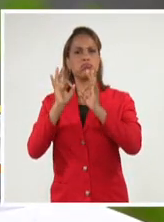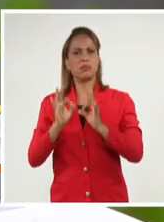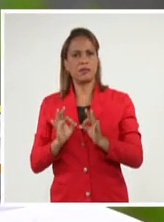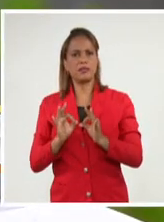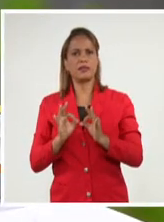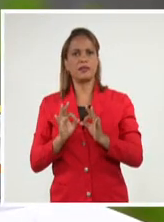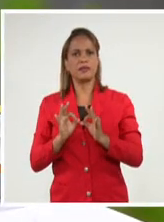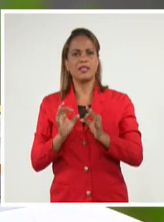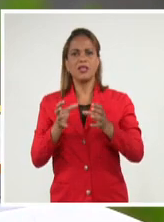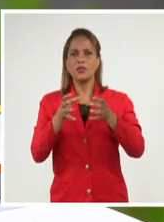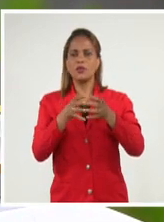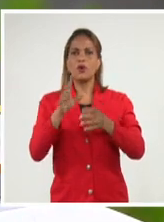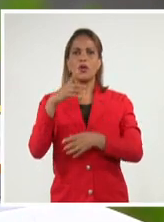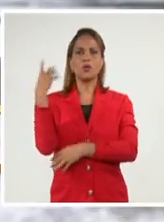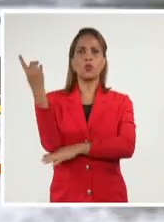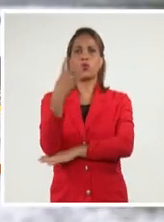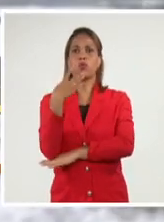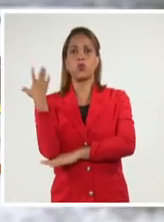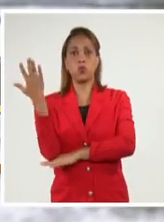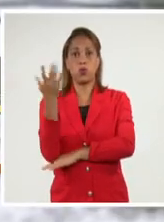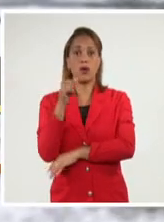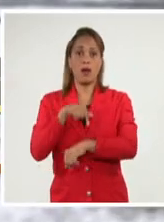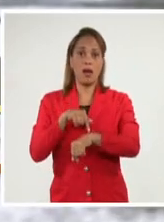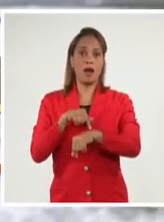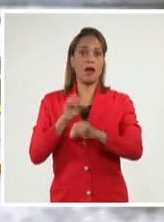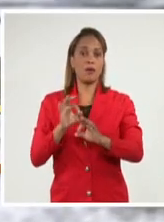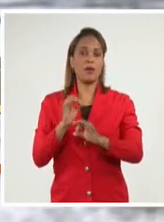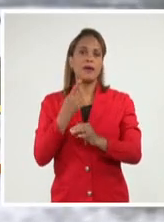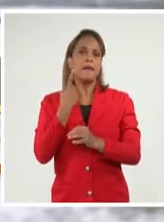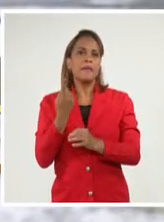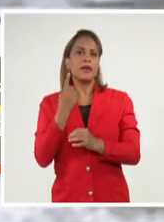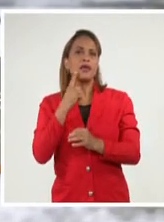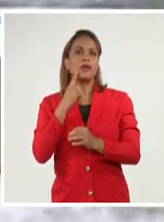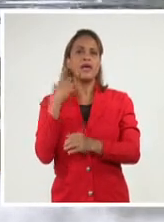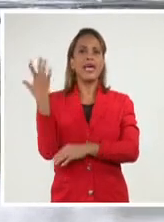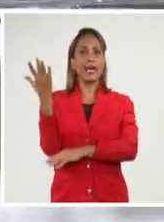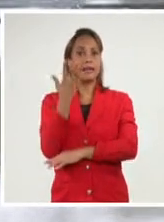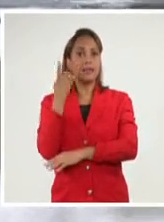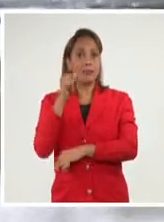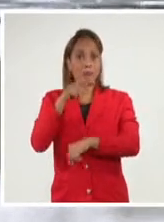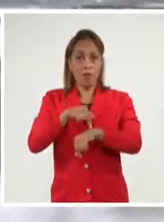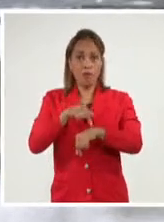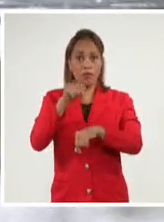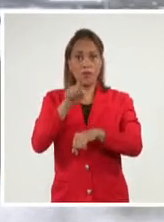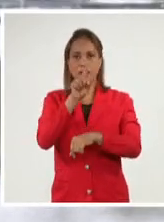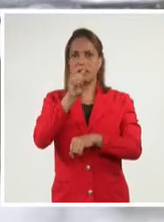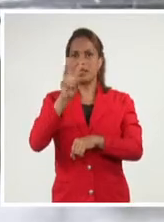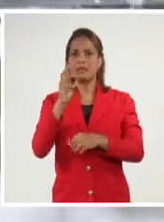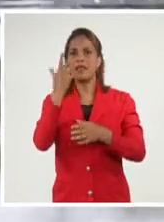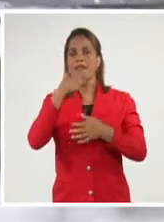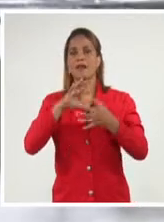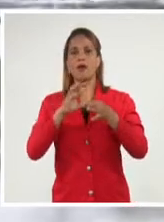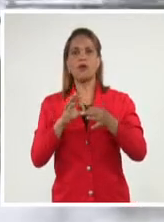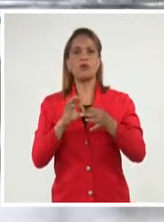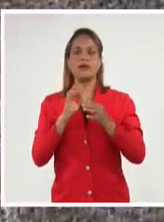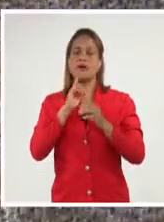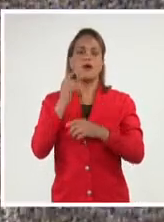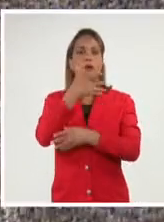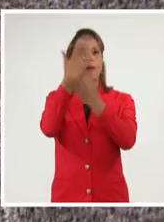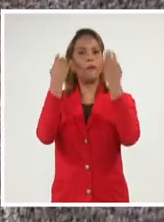de una tormenta tropical. Sin embargo, ni siquiera el caprichoso clima de este 13 de agosto ha podido apagar la llama eterna de